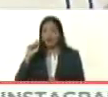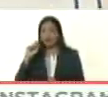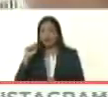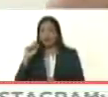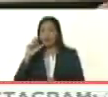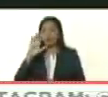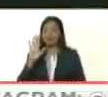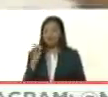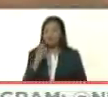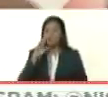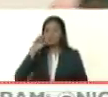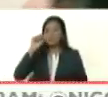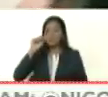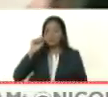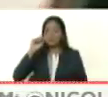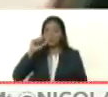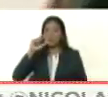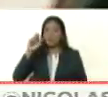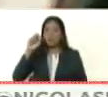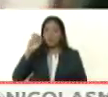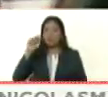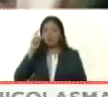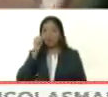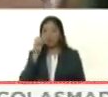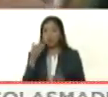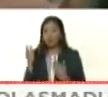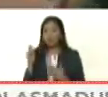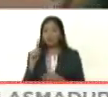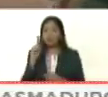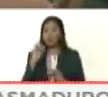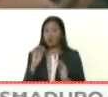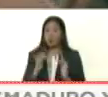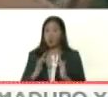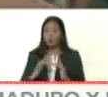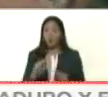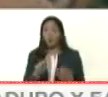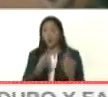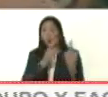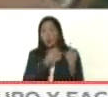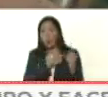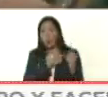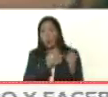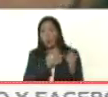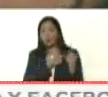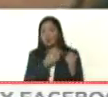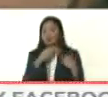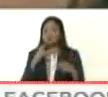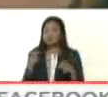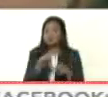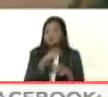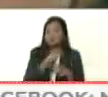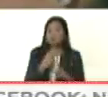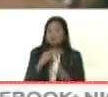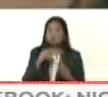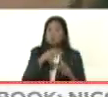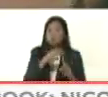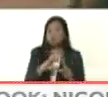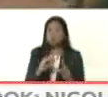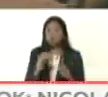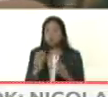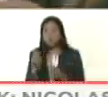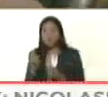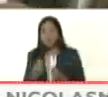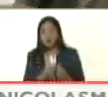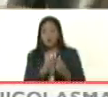Betán Alejandro es Alejandro Betancur. Uno de los encargados de buscar dinero junto con Juan Planchar